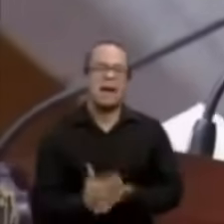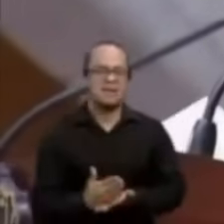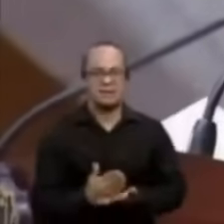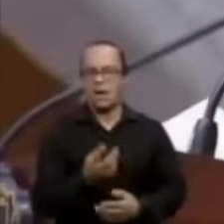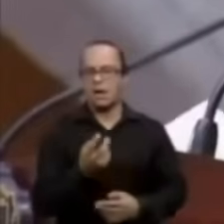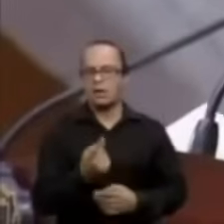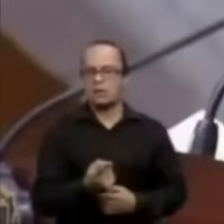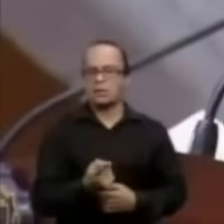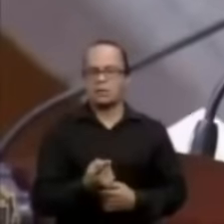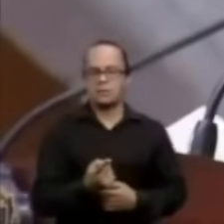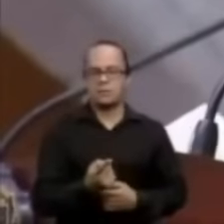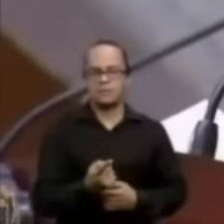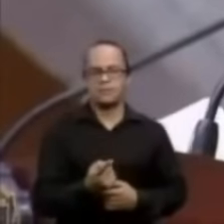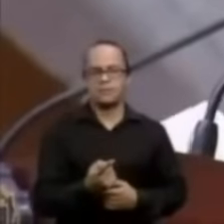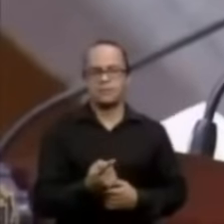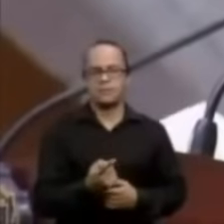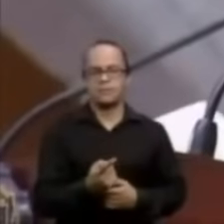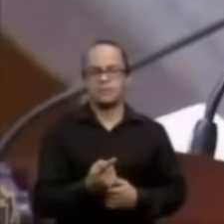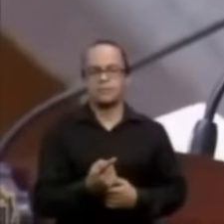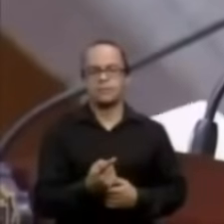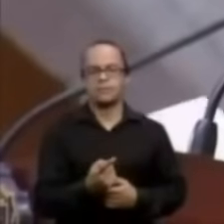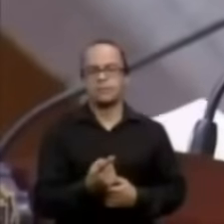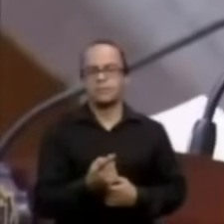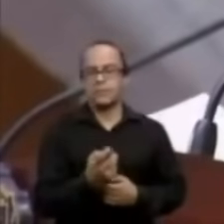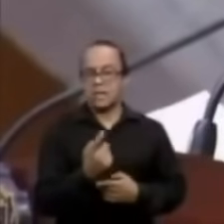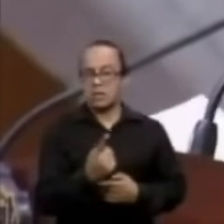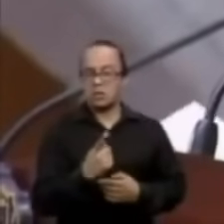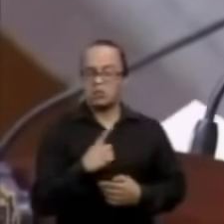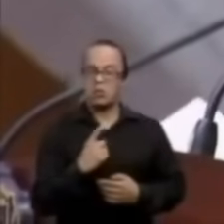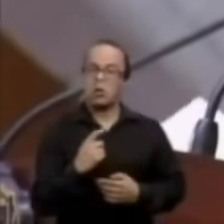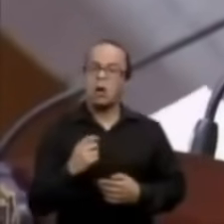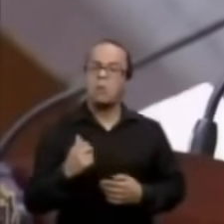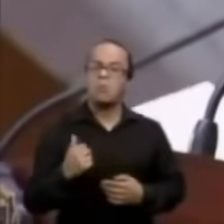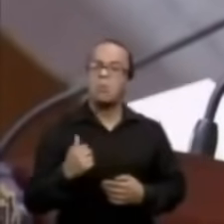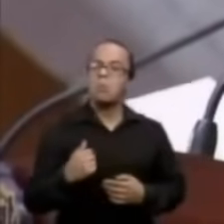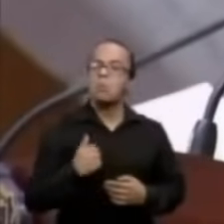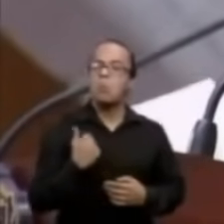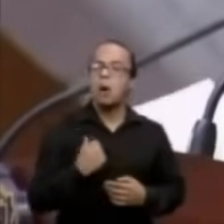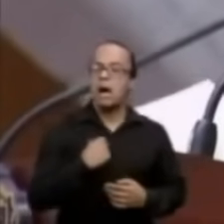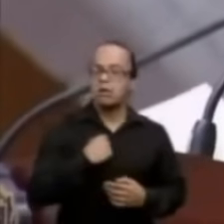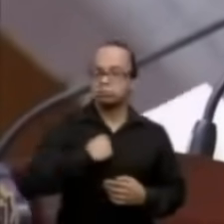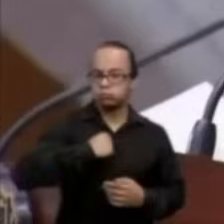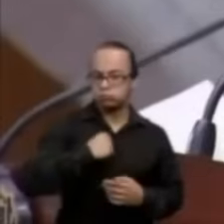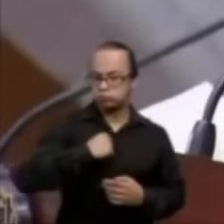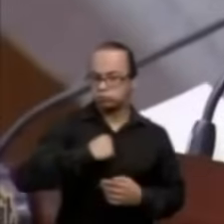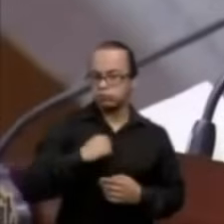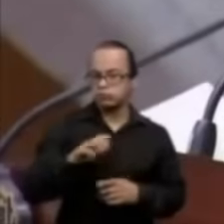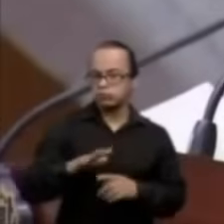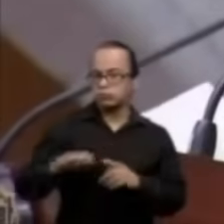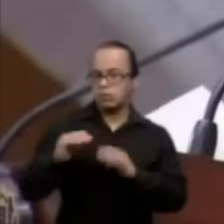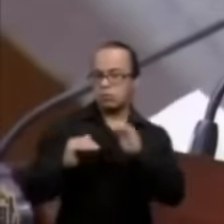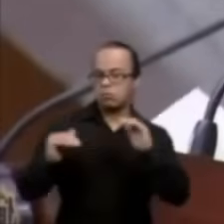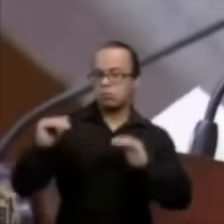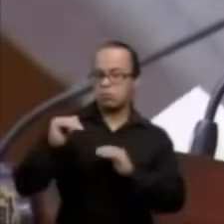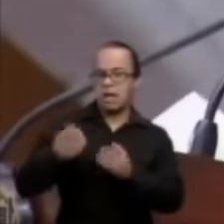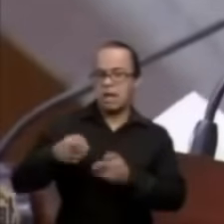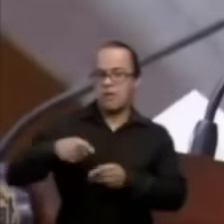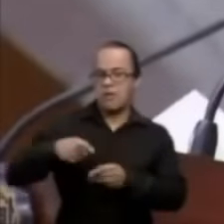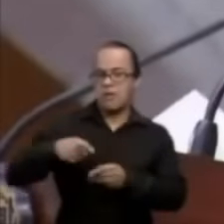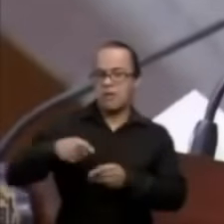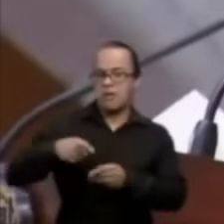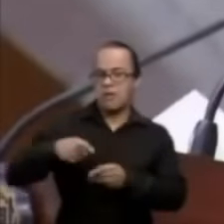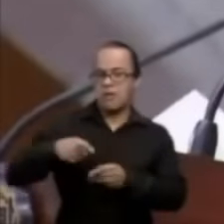Se acabaron los negocios fraguados desde las oficinas del gobierno y las